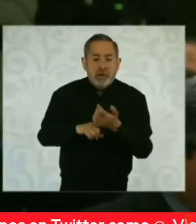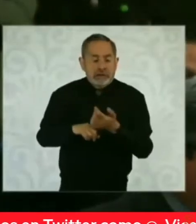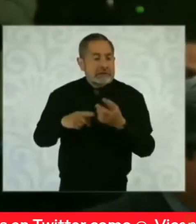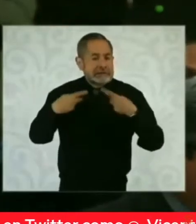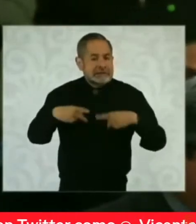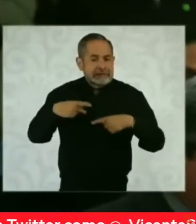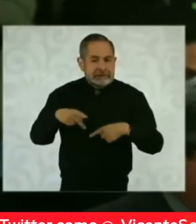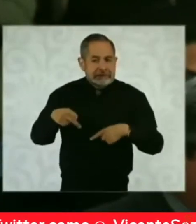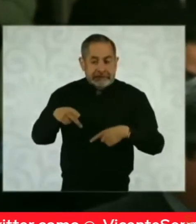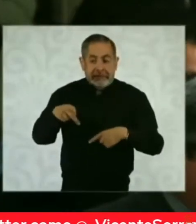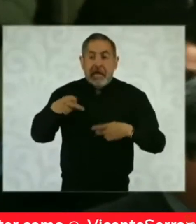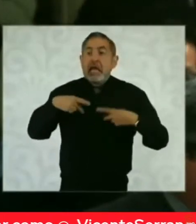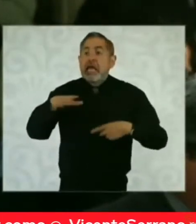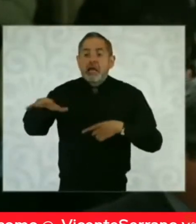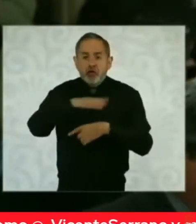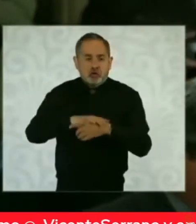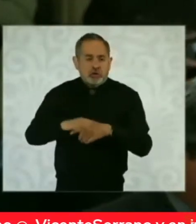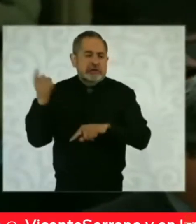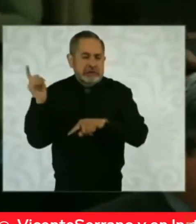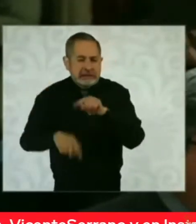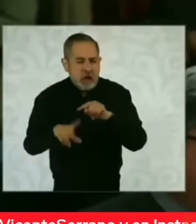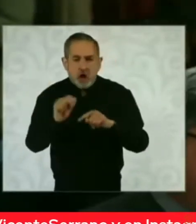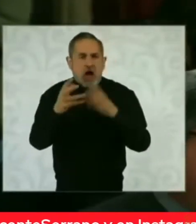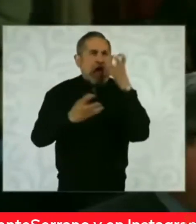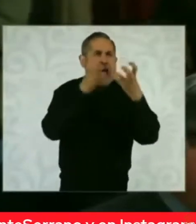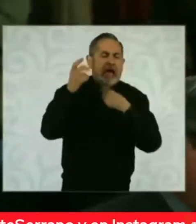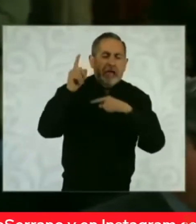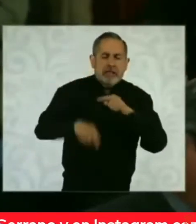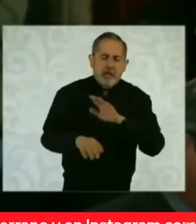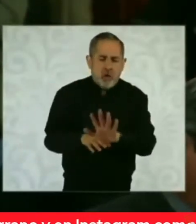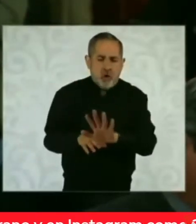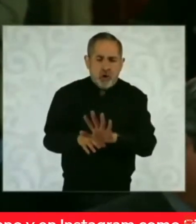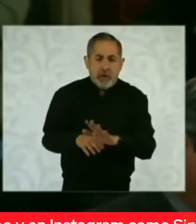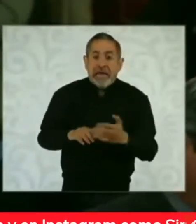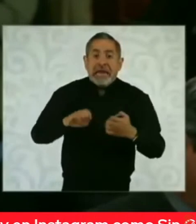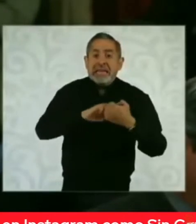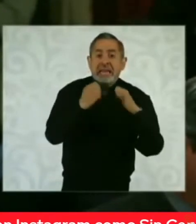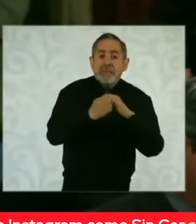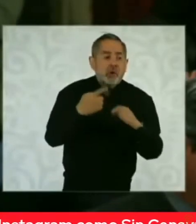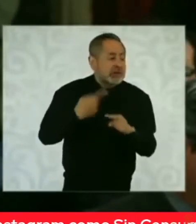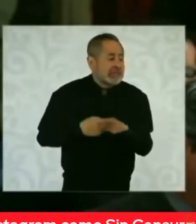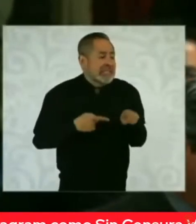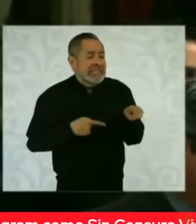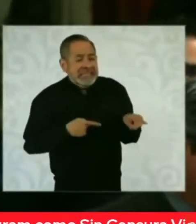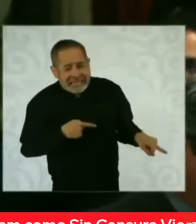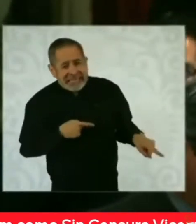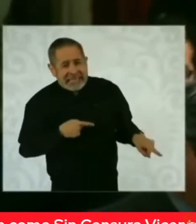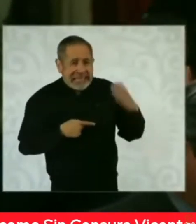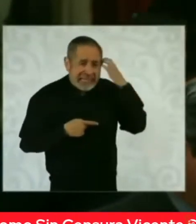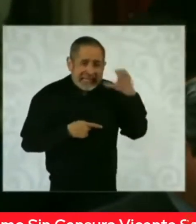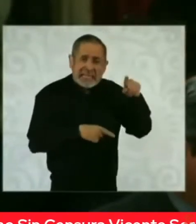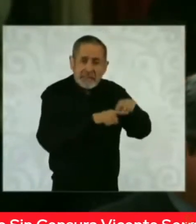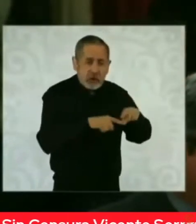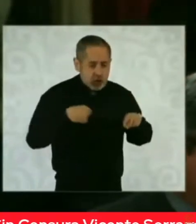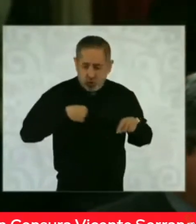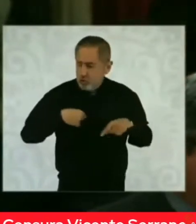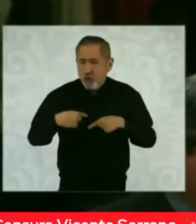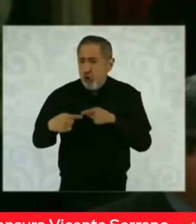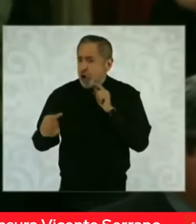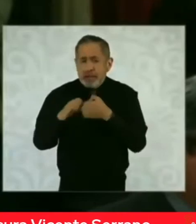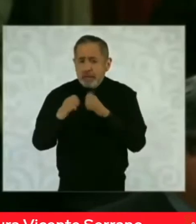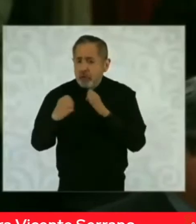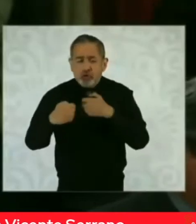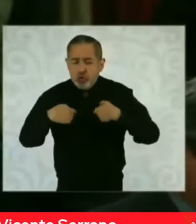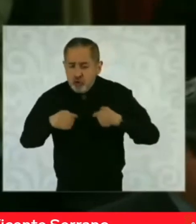que grita, y sobre los enemigos son los criminales, no el gobierno. Saber qué opinión tiene